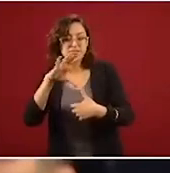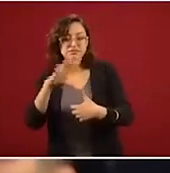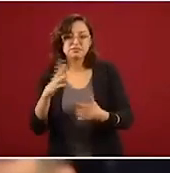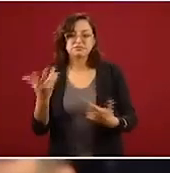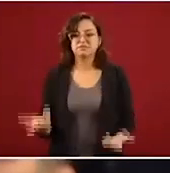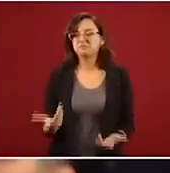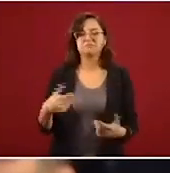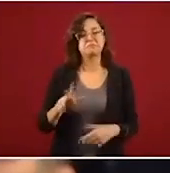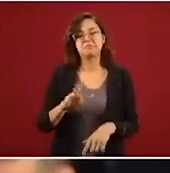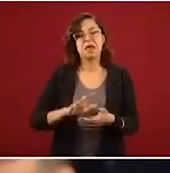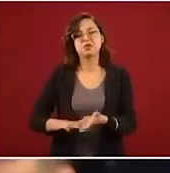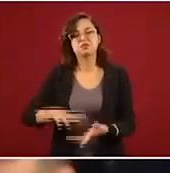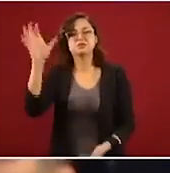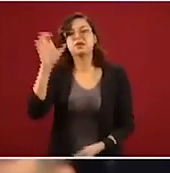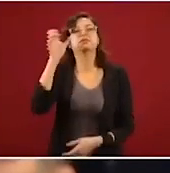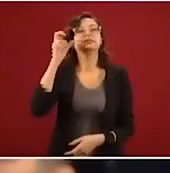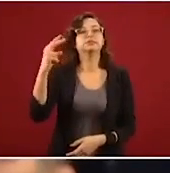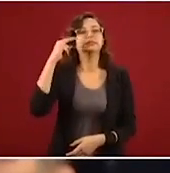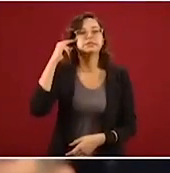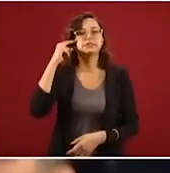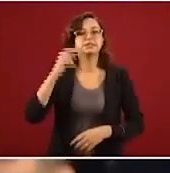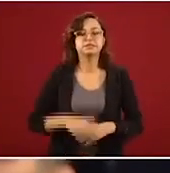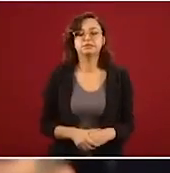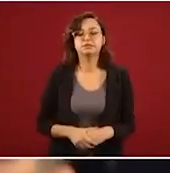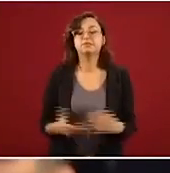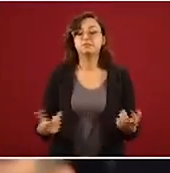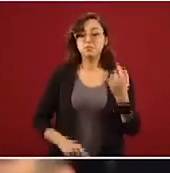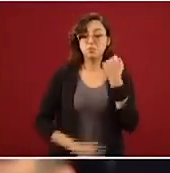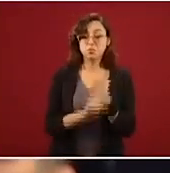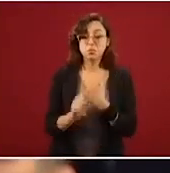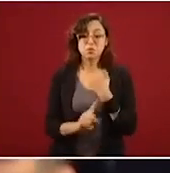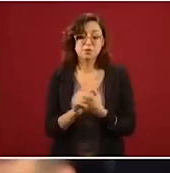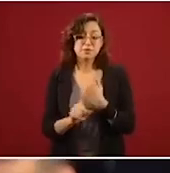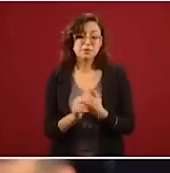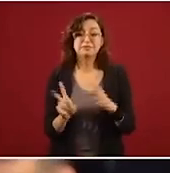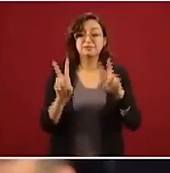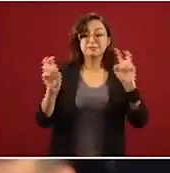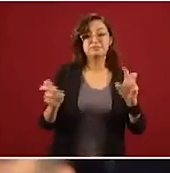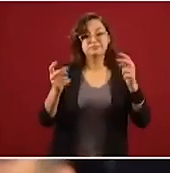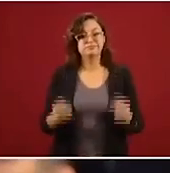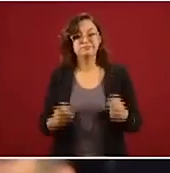casi todas chinas, ¿no? Entonces creo que ahí hay un problema de comercialización.